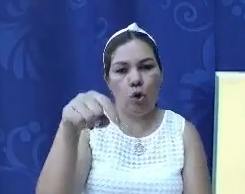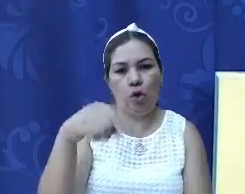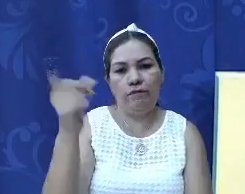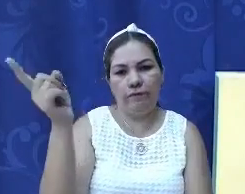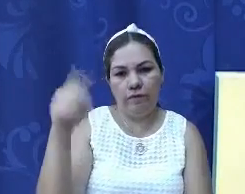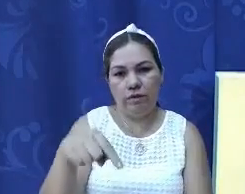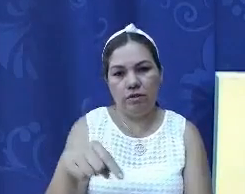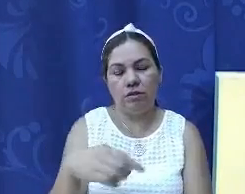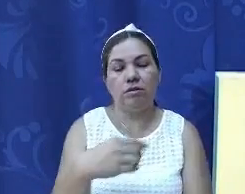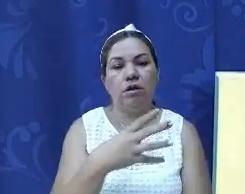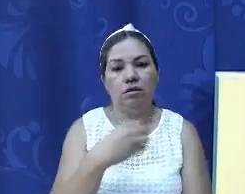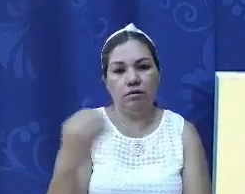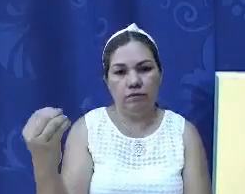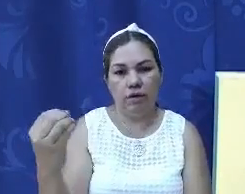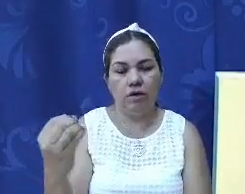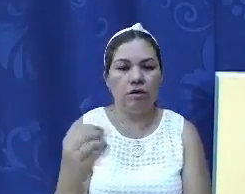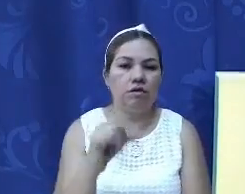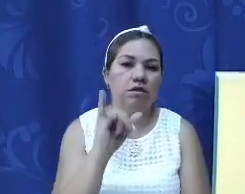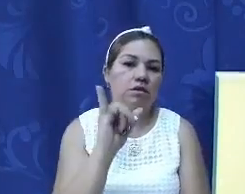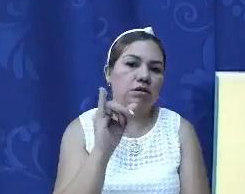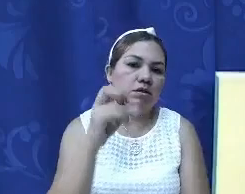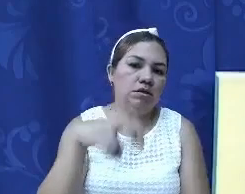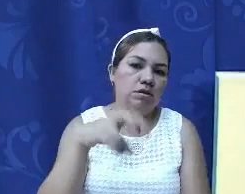para llevar instrucción.